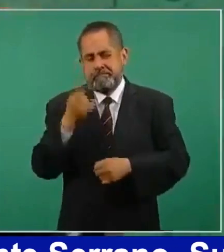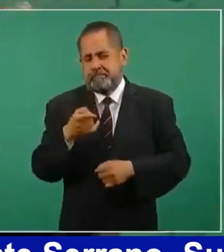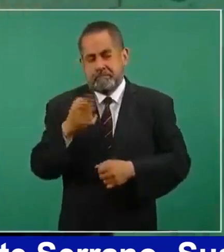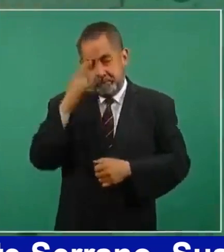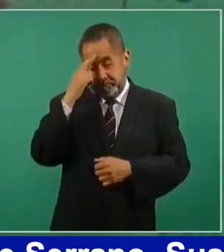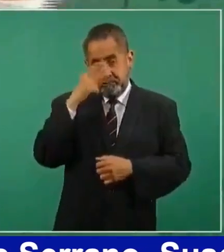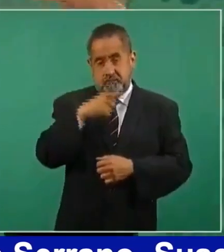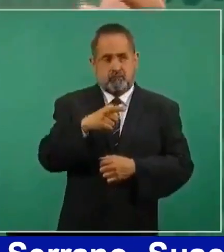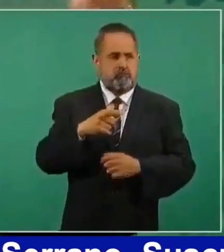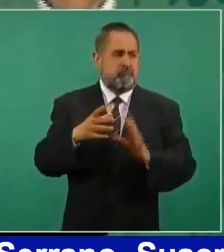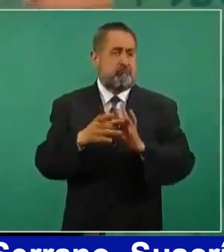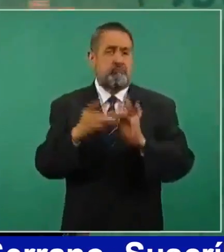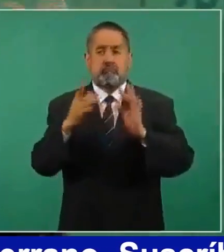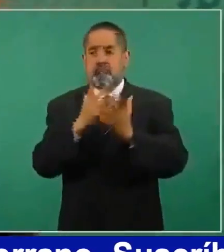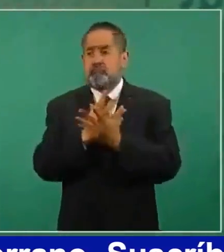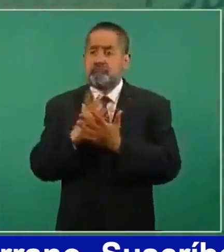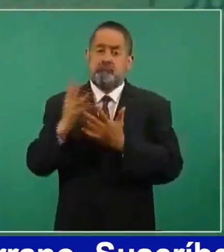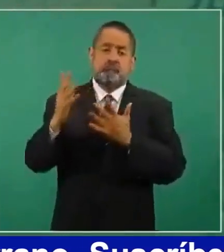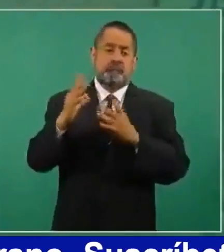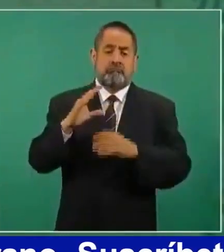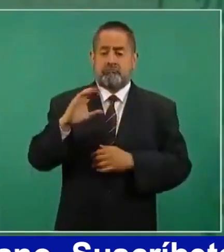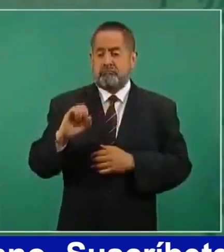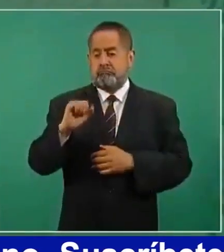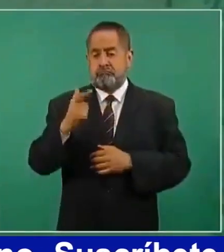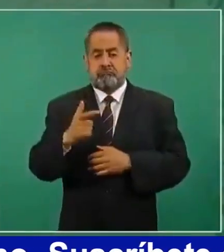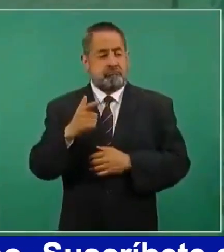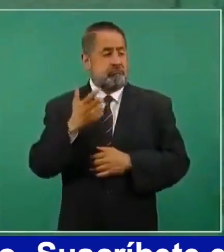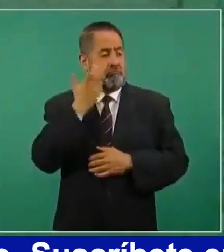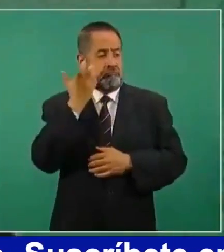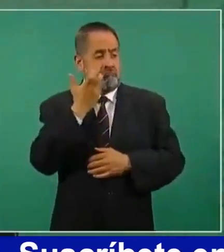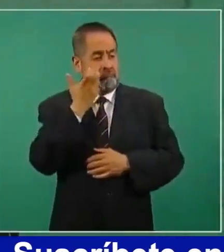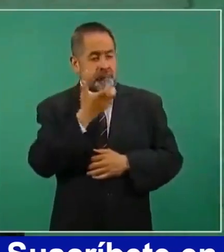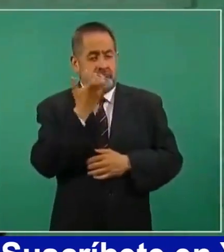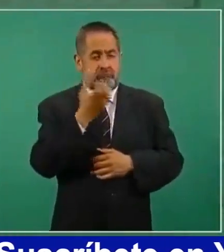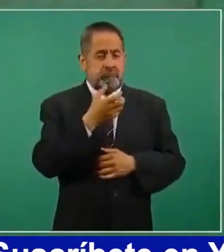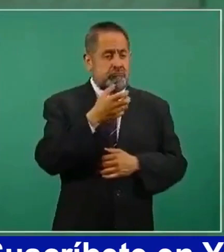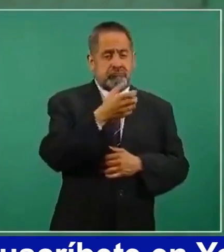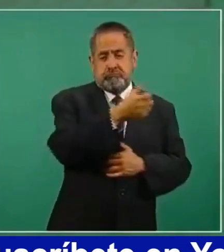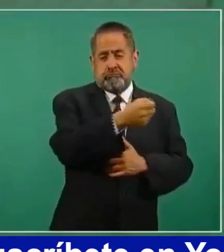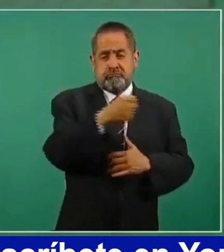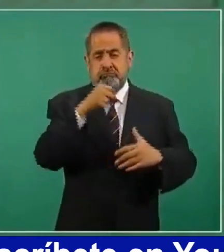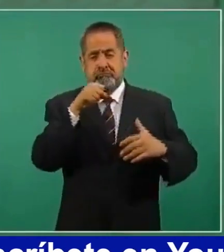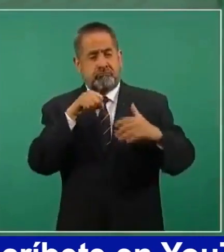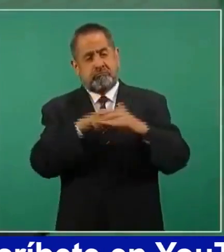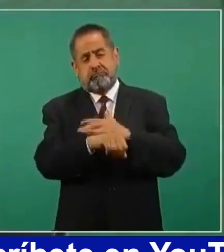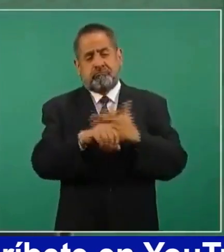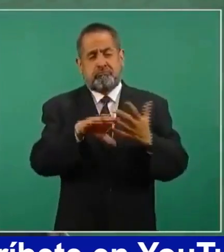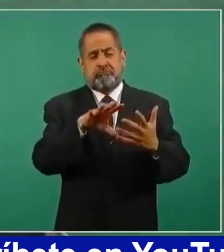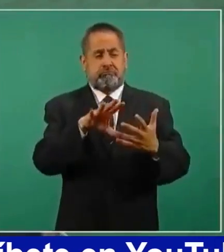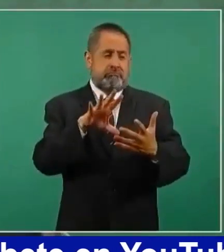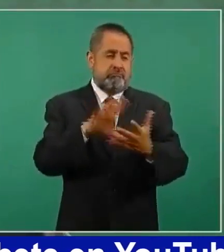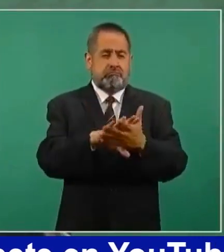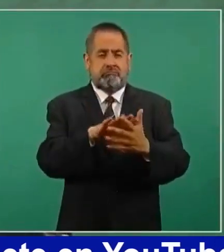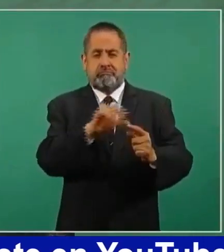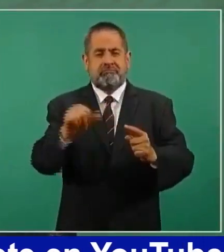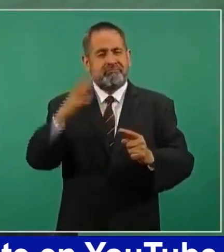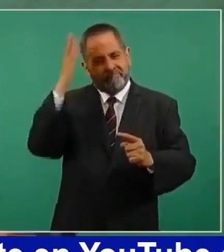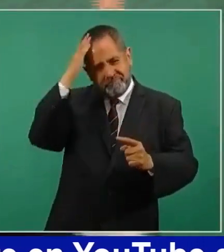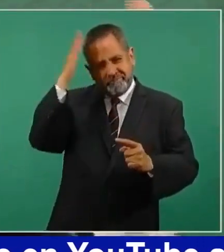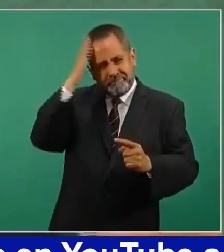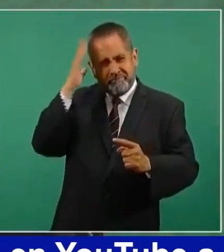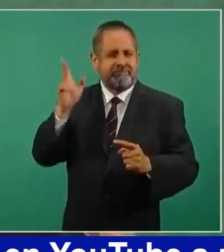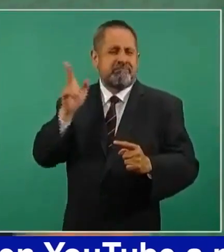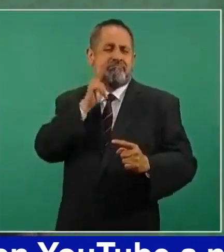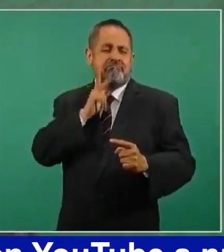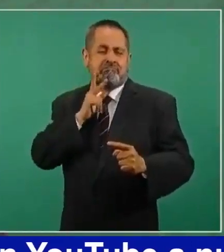¿no?, y de manera espectacular a la cárcel el líder petrolero, a